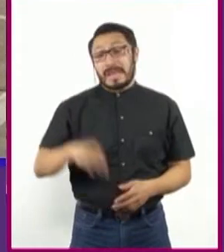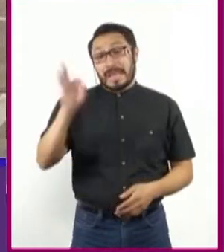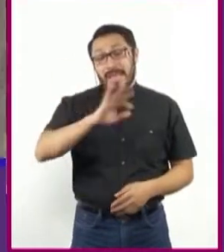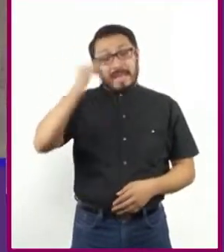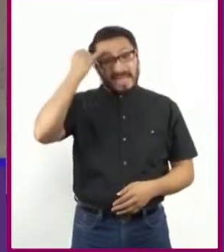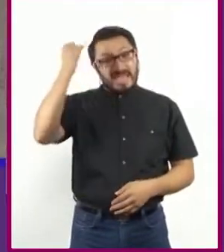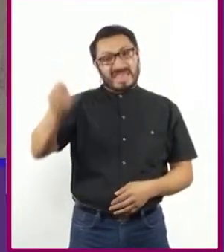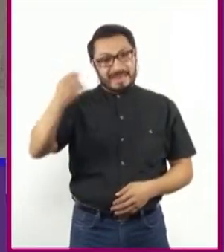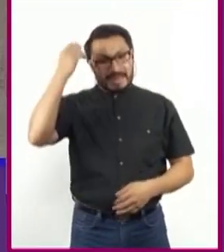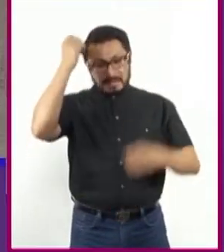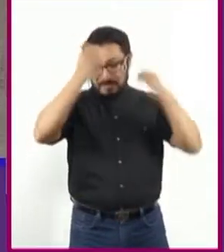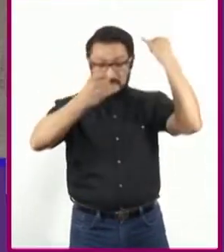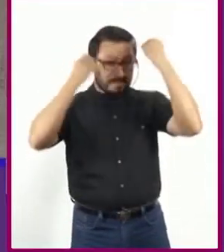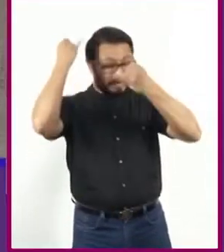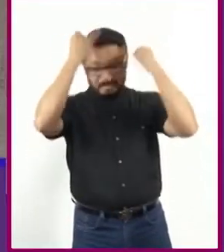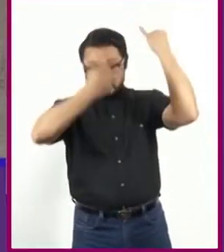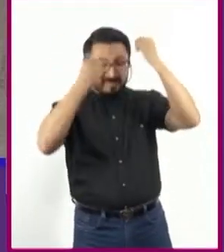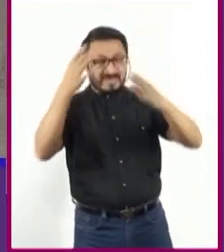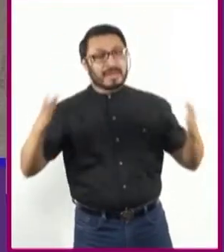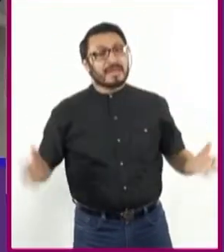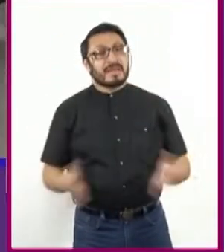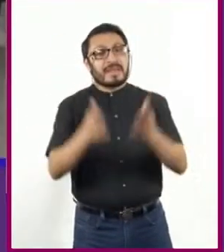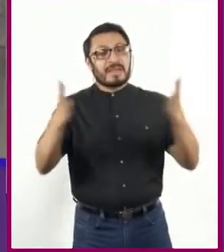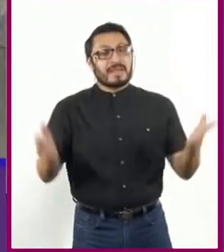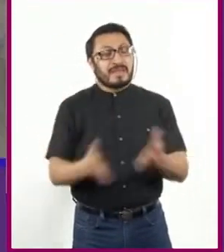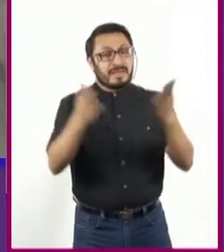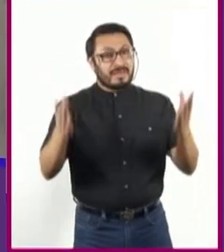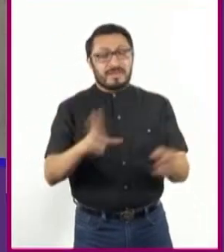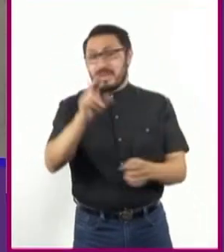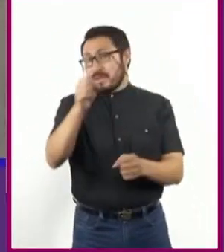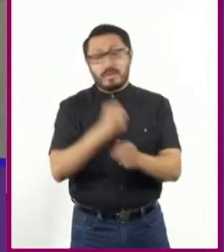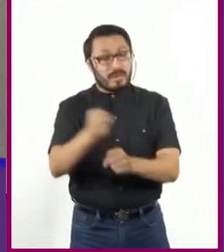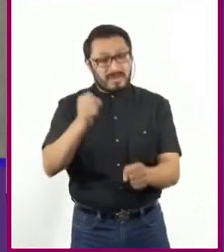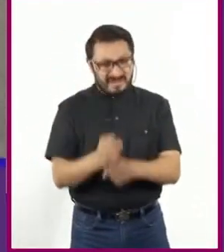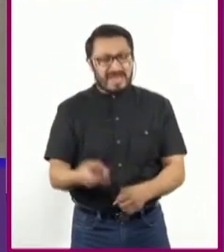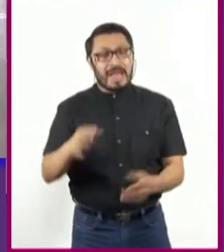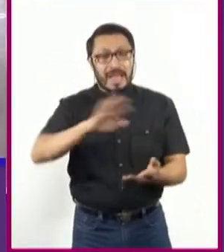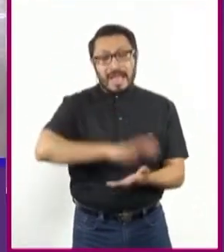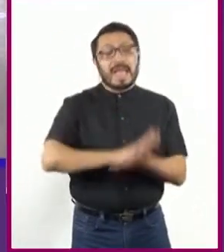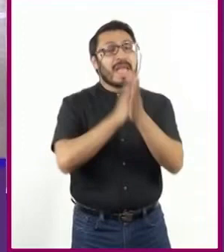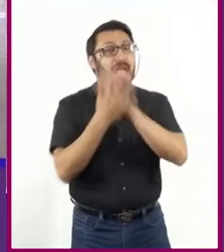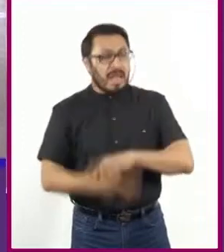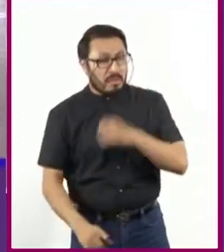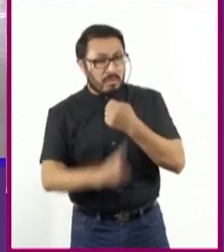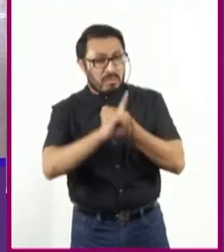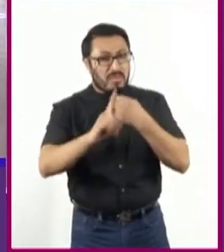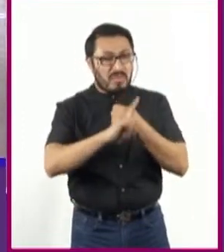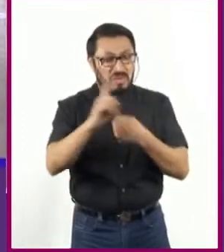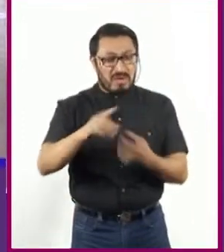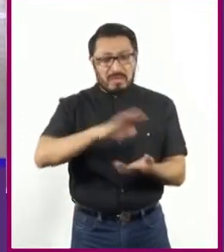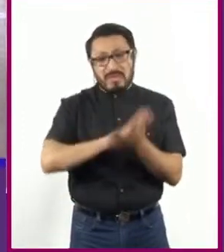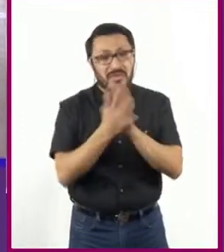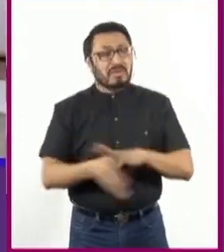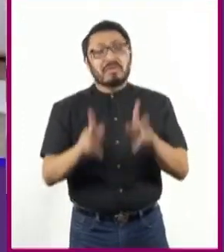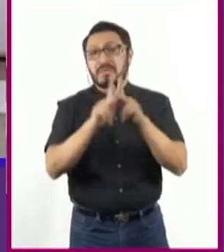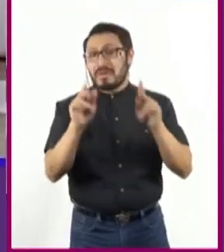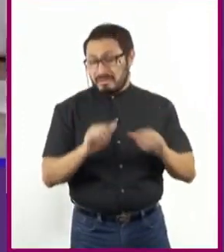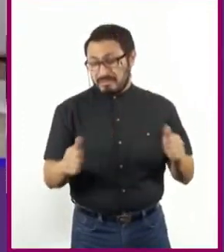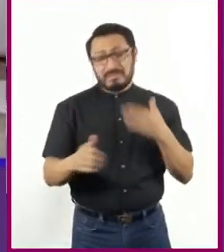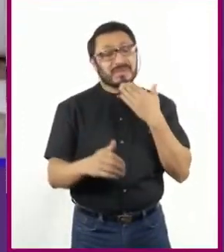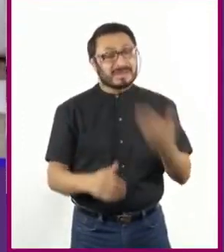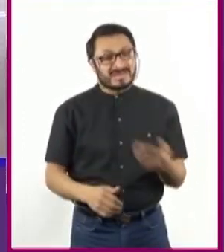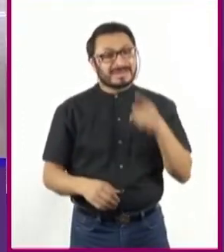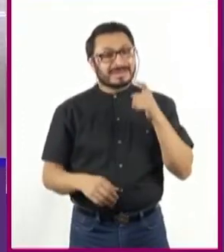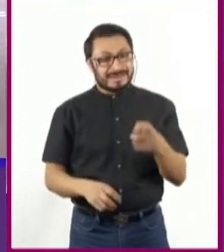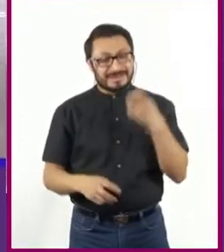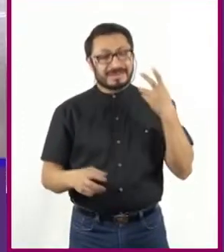en la empatía se pone en marcha de un modo no violento, se activa el mecanismo para transformar un conflicto para construir la paz. Este